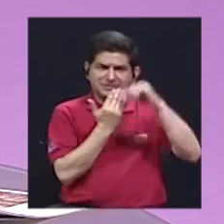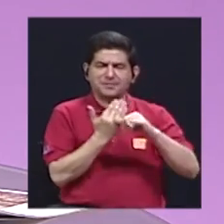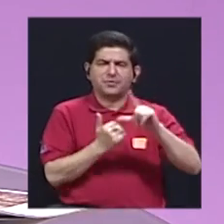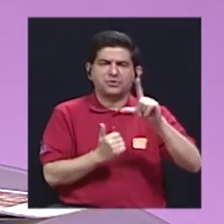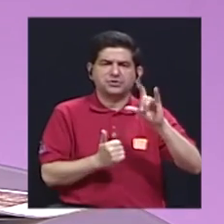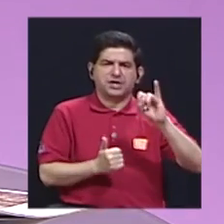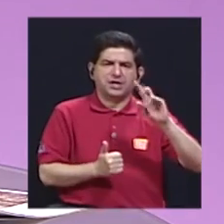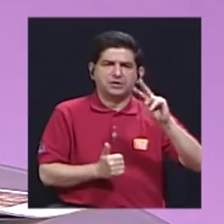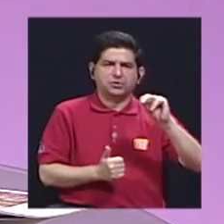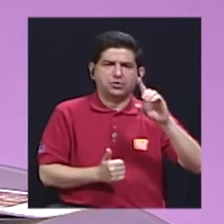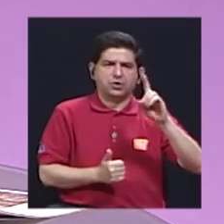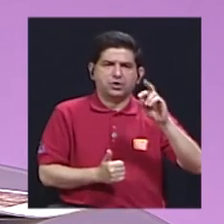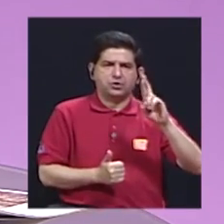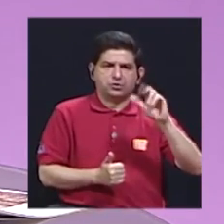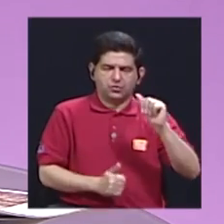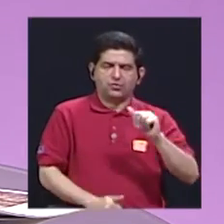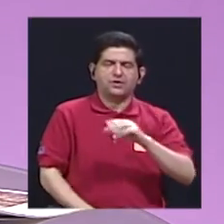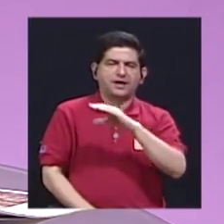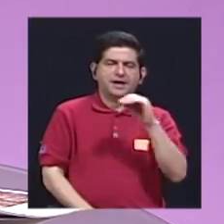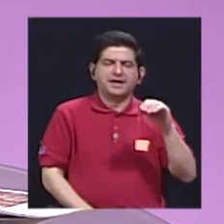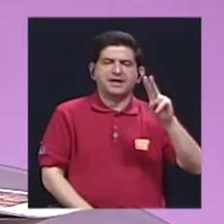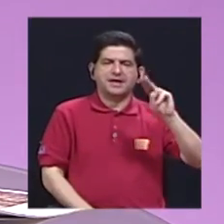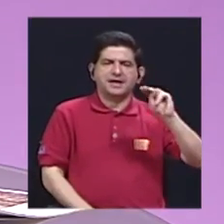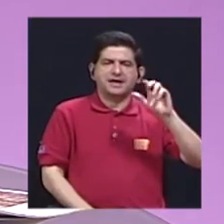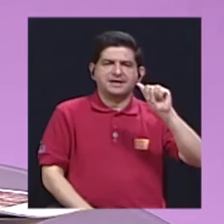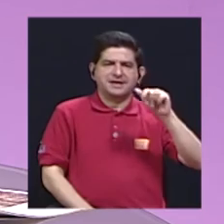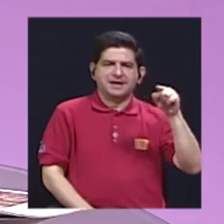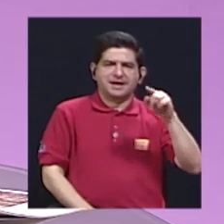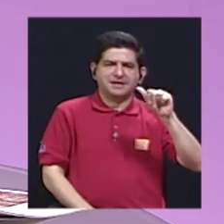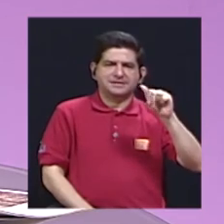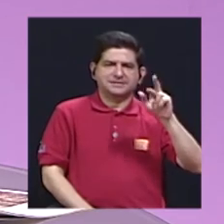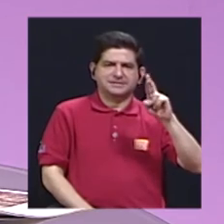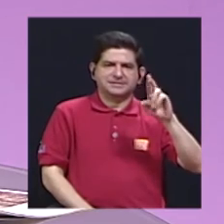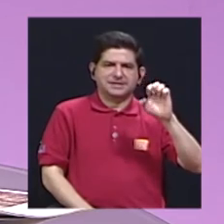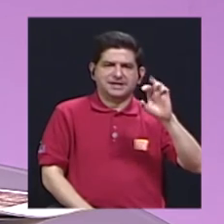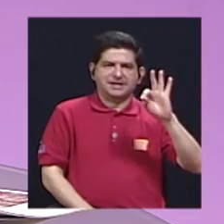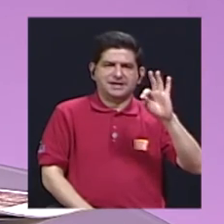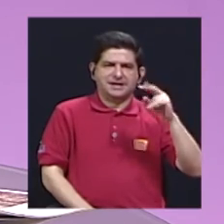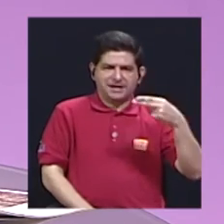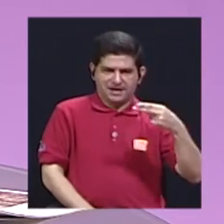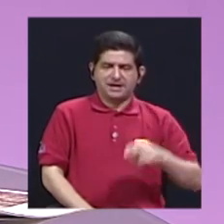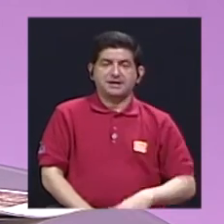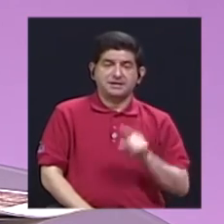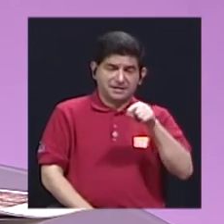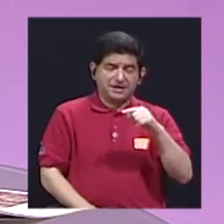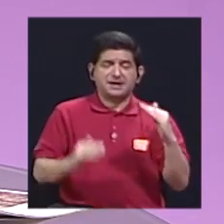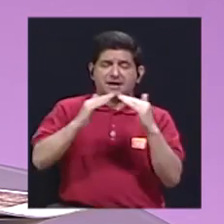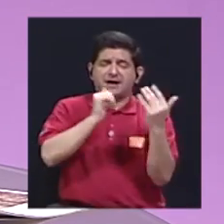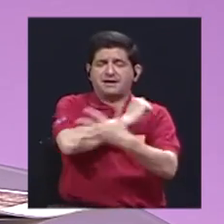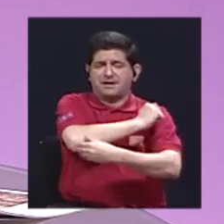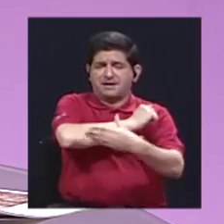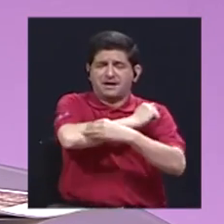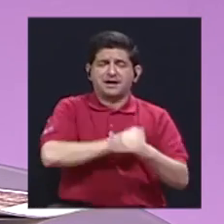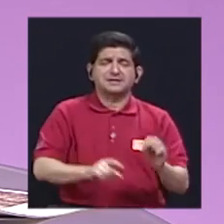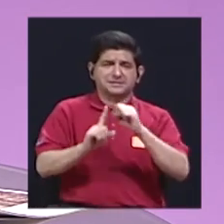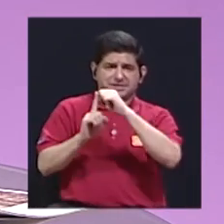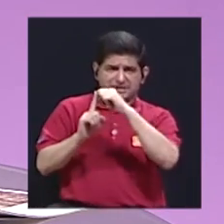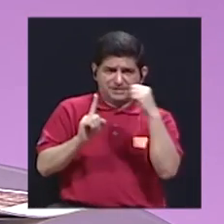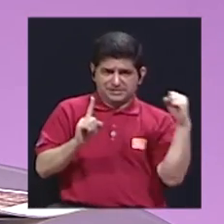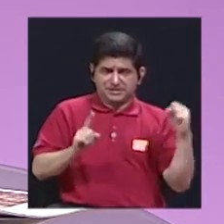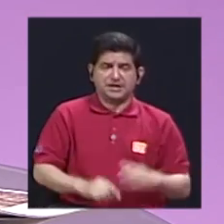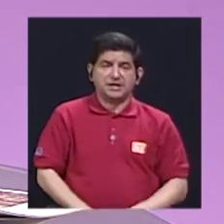lindora de nazaret que era un precario en siquirres una erradicación en sitio